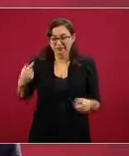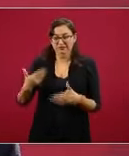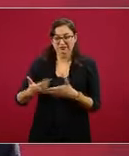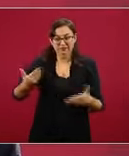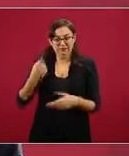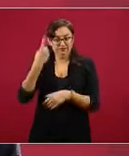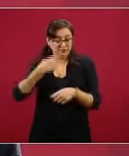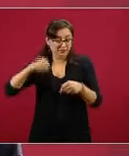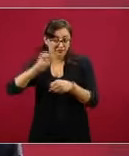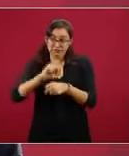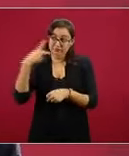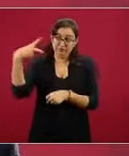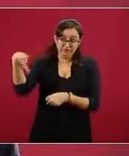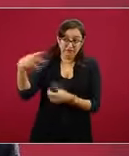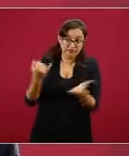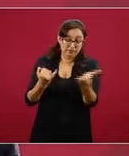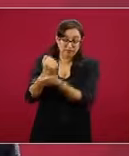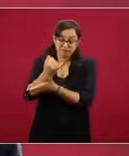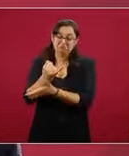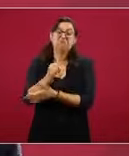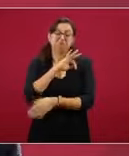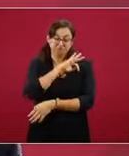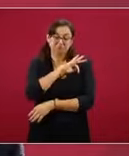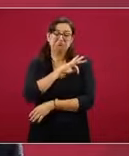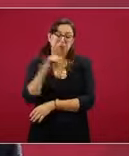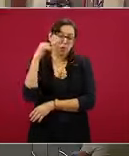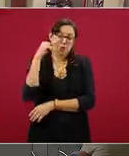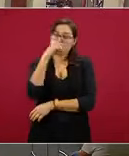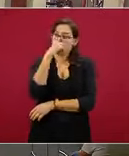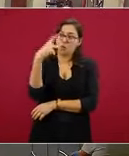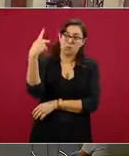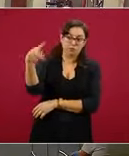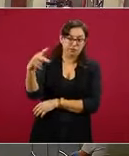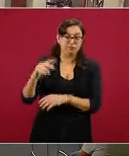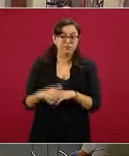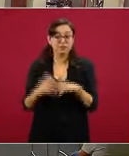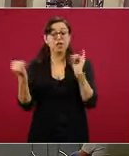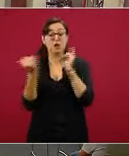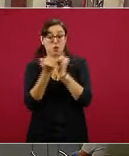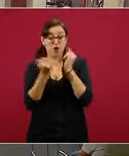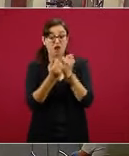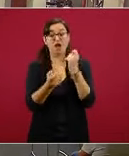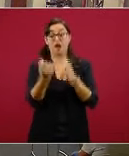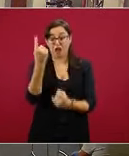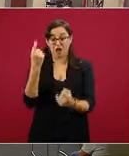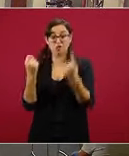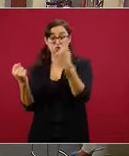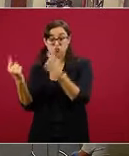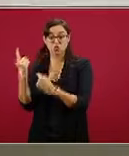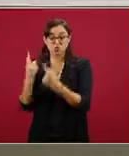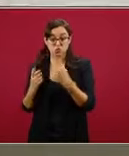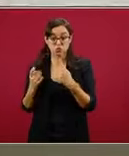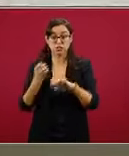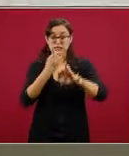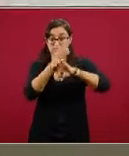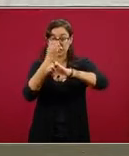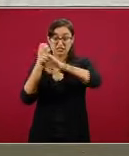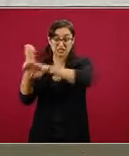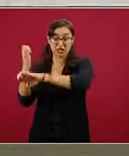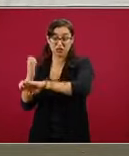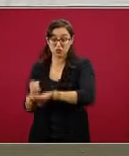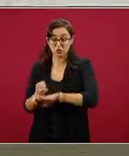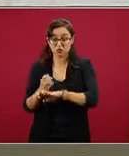es algo que la entidad federativa puede sin ningún problema hacer, inclusive entidades federativas que pudieran estar en un borderline, es decir, estar en un